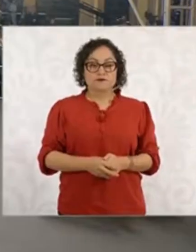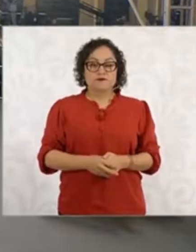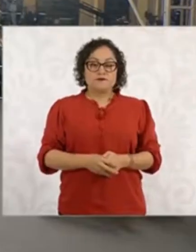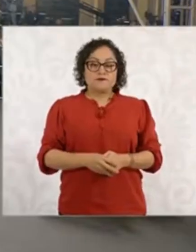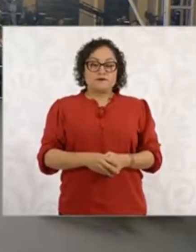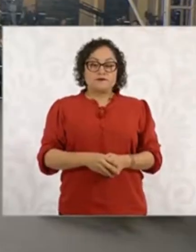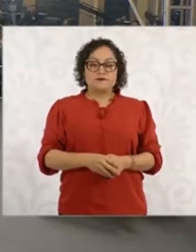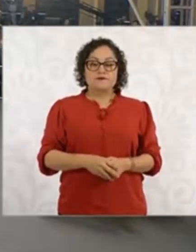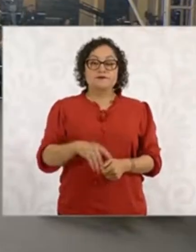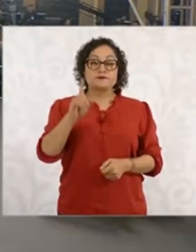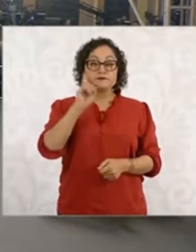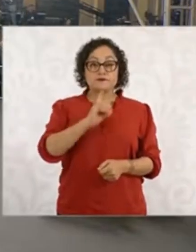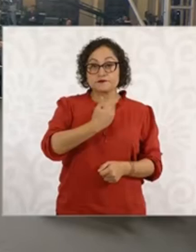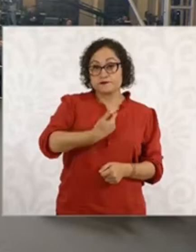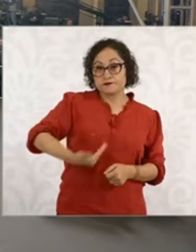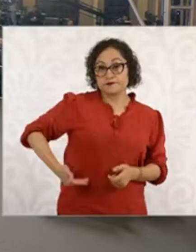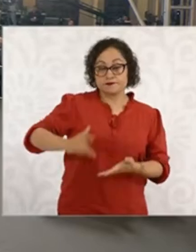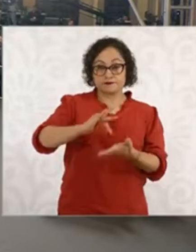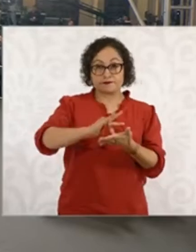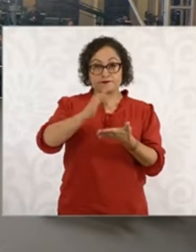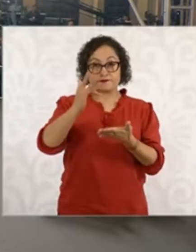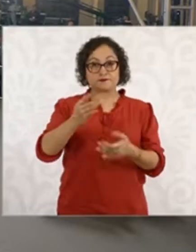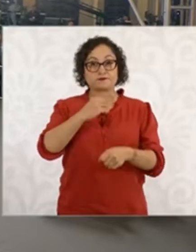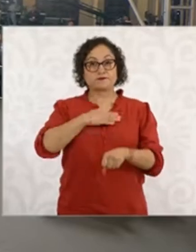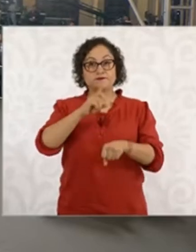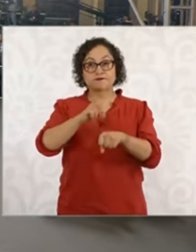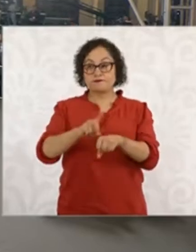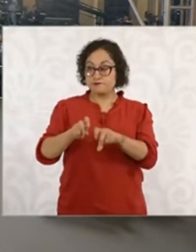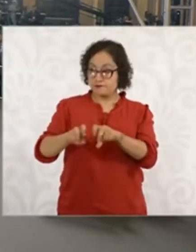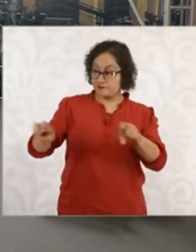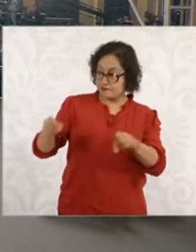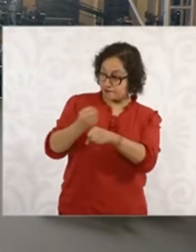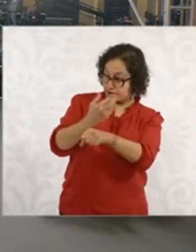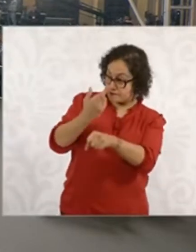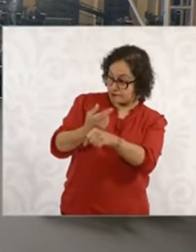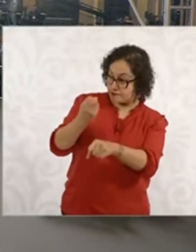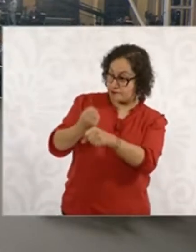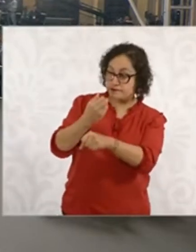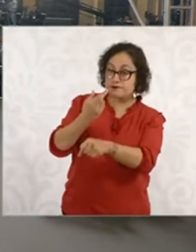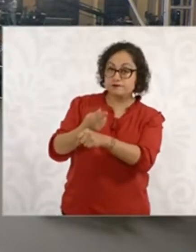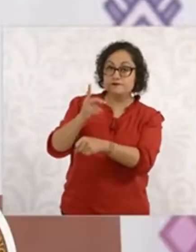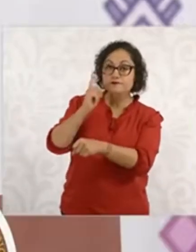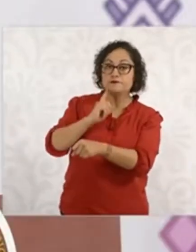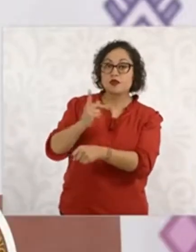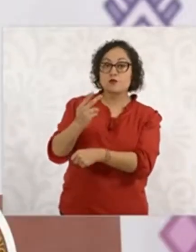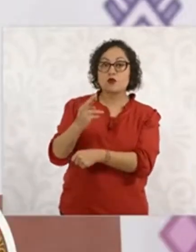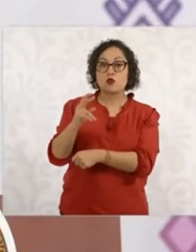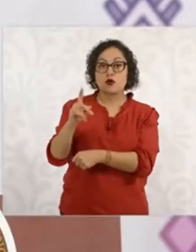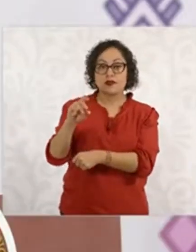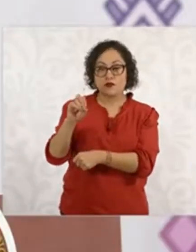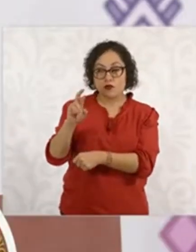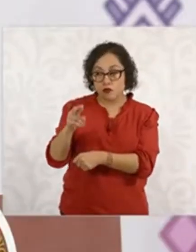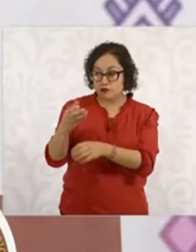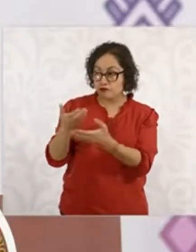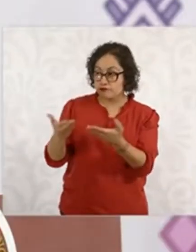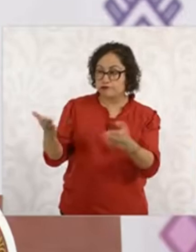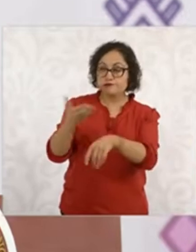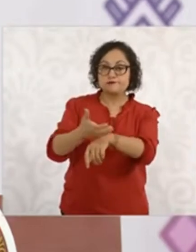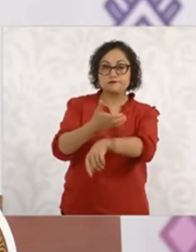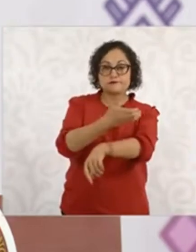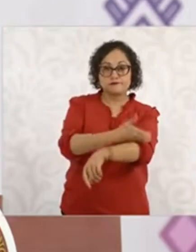Gracias, Presidenta. Muy buenos días, Secretaria, Secretario, Procurador. Muy buenos días, compañeras, compañeros. La